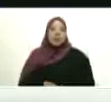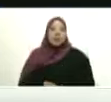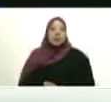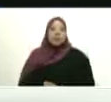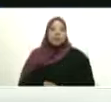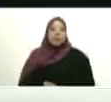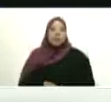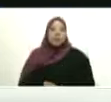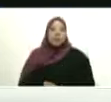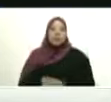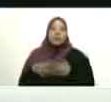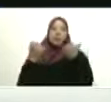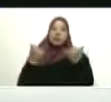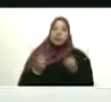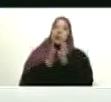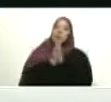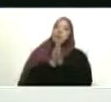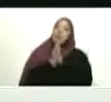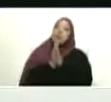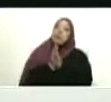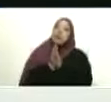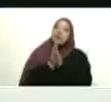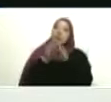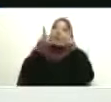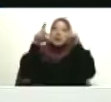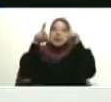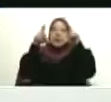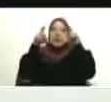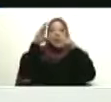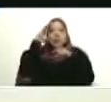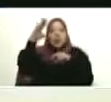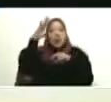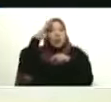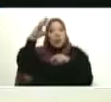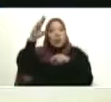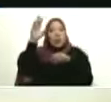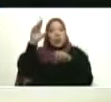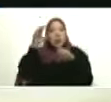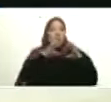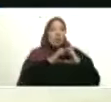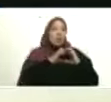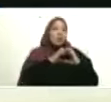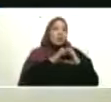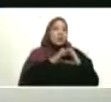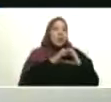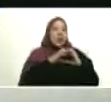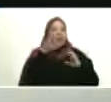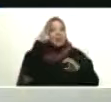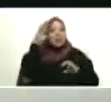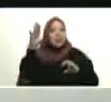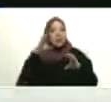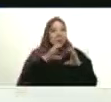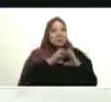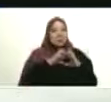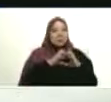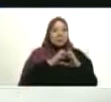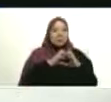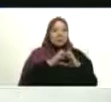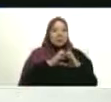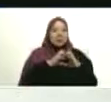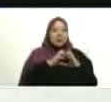Si pudieran, por favor, el camarógrafo, tomar a la niña para mandarle un saludo. Mira, mira mi corazón. ¿Ah?